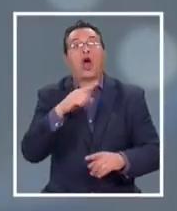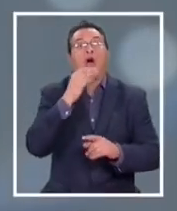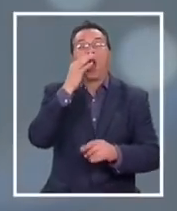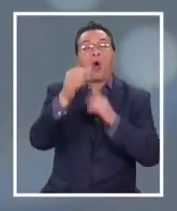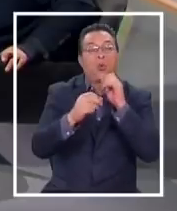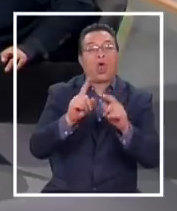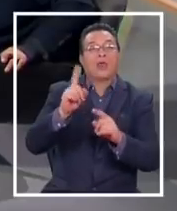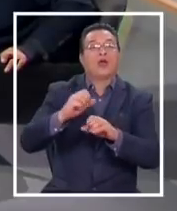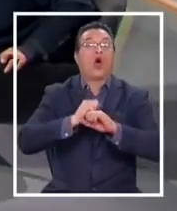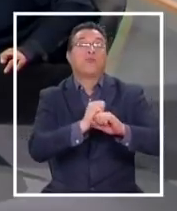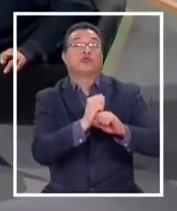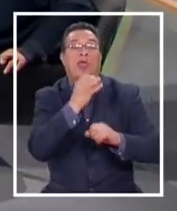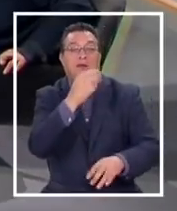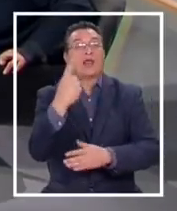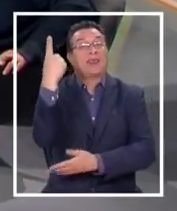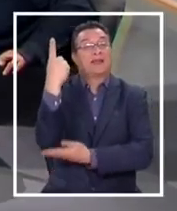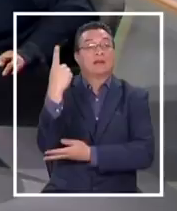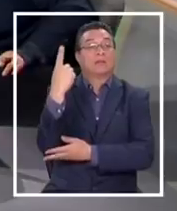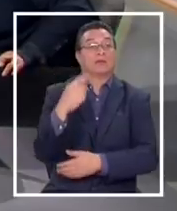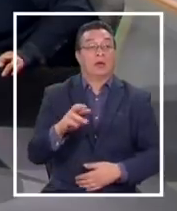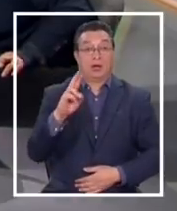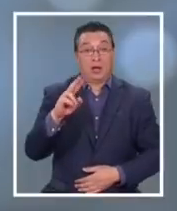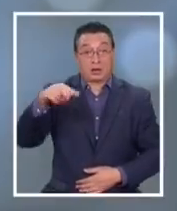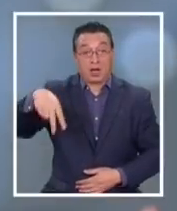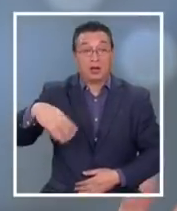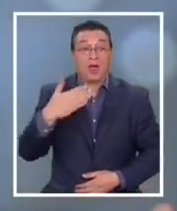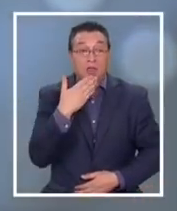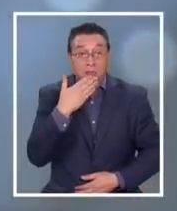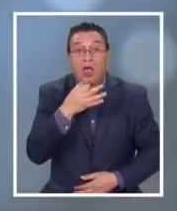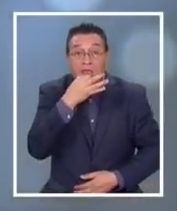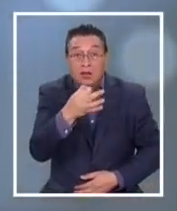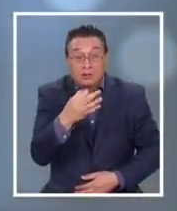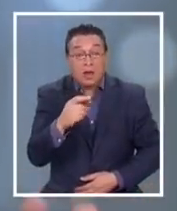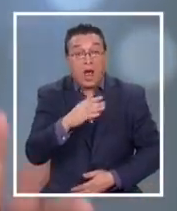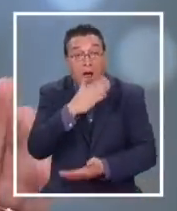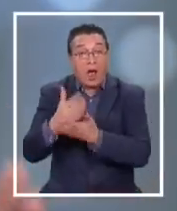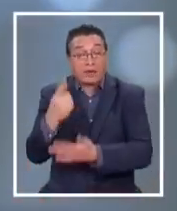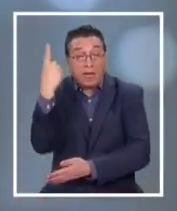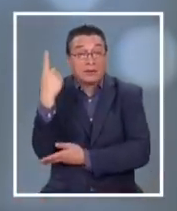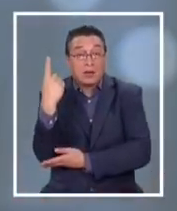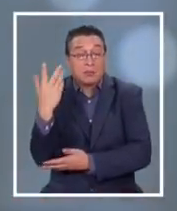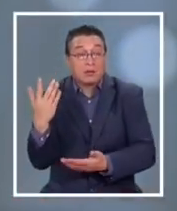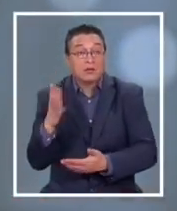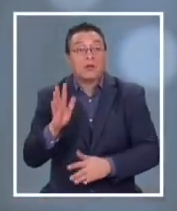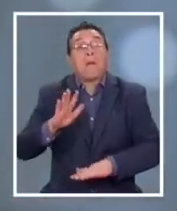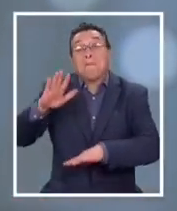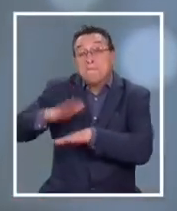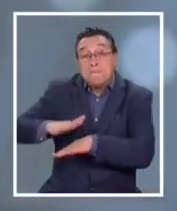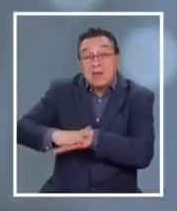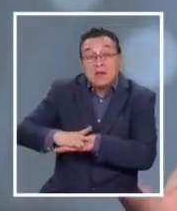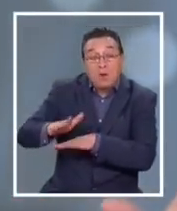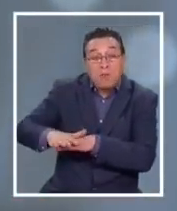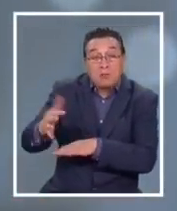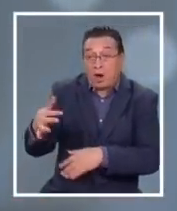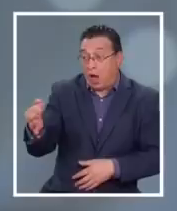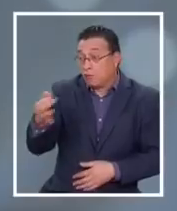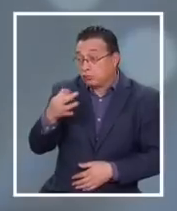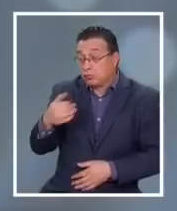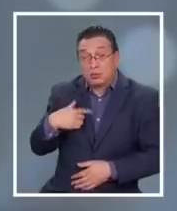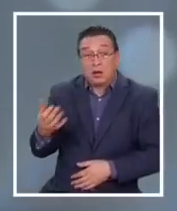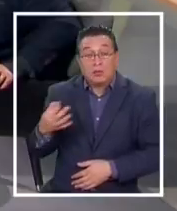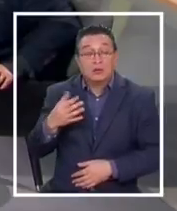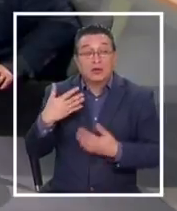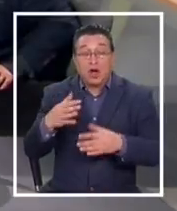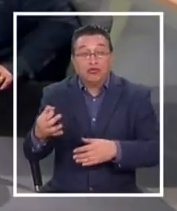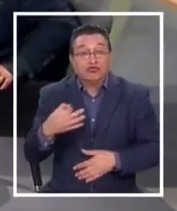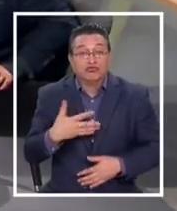de diputado. Y Renovación Nacional también ha hablado hasta diciembre, ojo. No. Yo digo, por lo menos, Gonzalo Fuenzalía me lo dijo ayer en un programa.